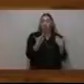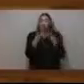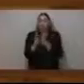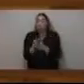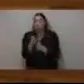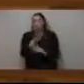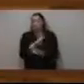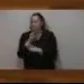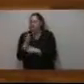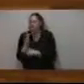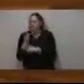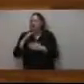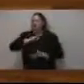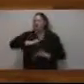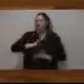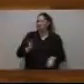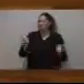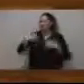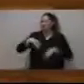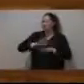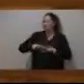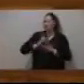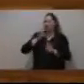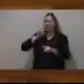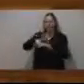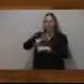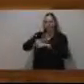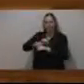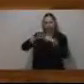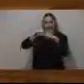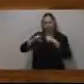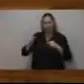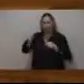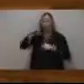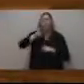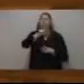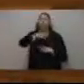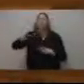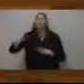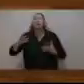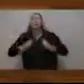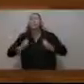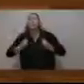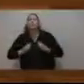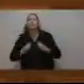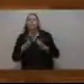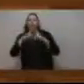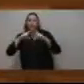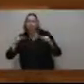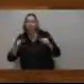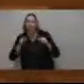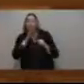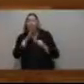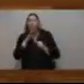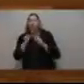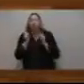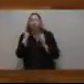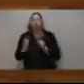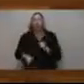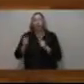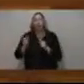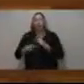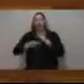no sean capaces de engañar a Asturias y los asturianos, porque ustedes conscientemente lo están haciendo. De ahí me pregunto. ¿Tanto esfuerzo pusieron,